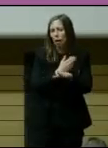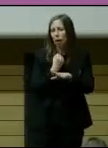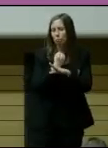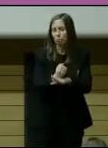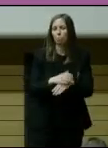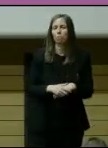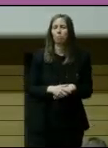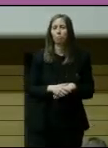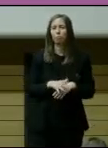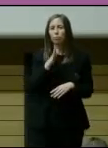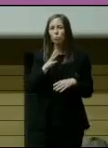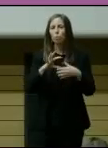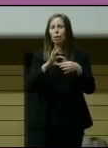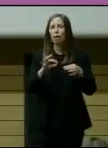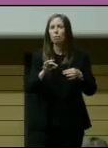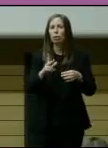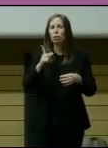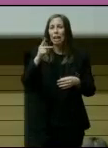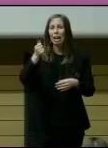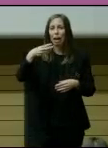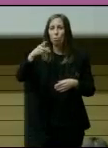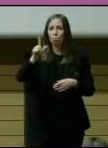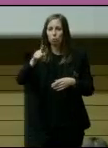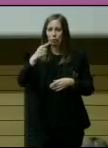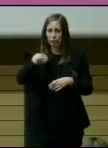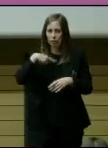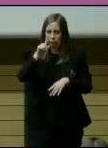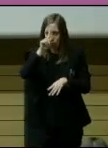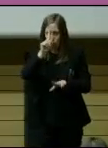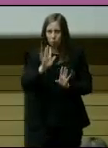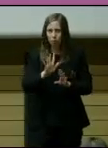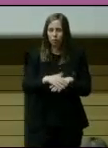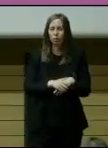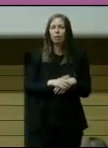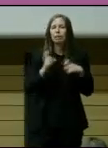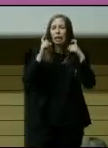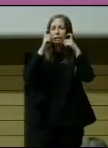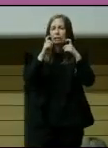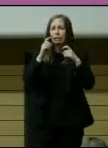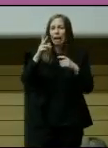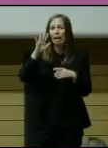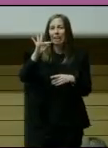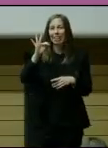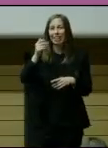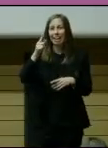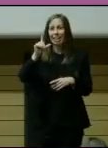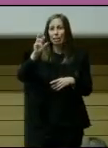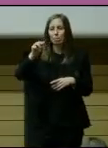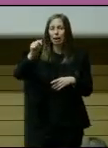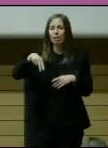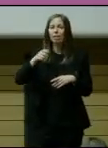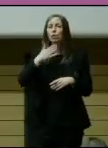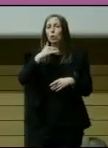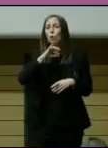amigos, amigos no, los tíos de Kabul que no se enteren, claro, realmente era hacer contentos a los talibanes por una cuestión netamente